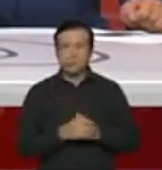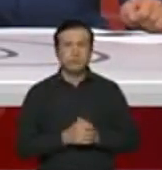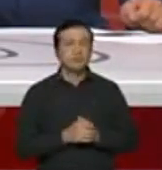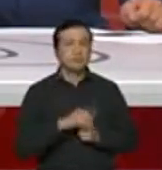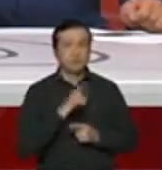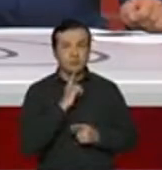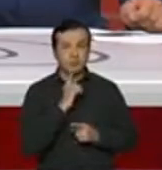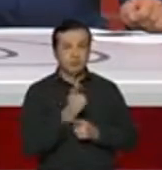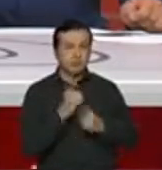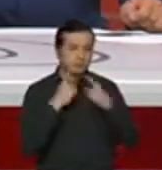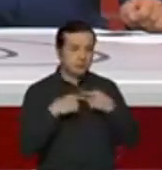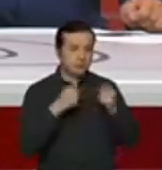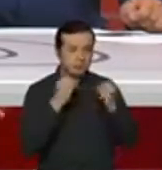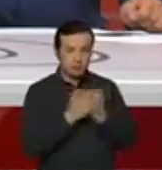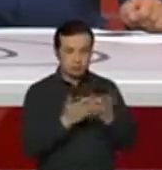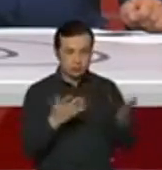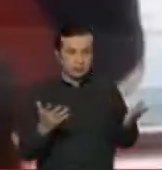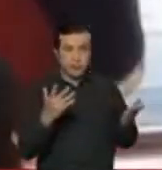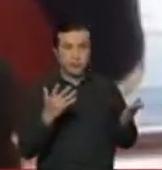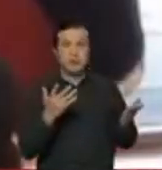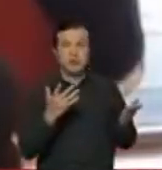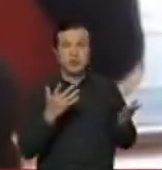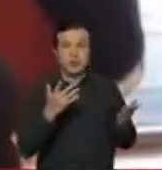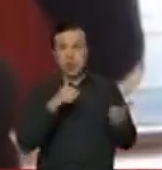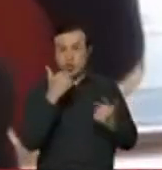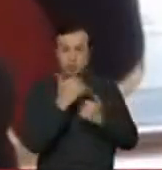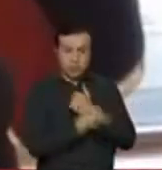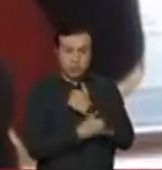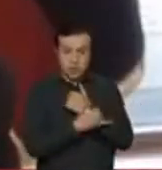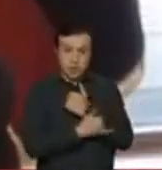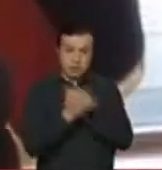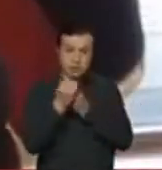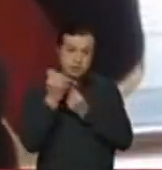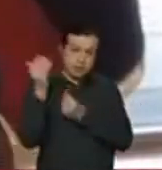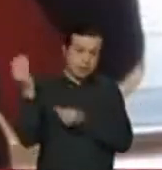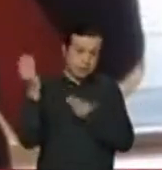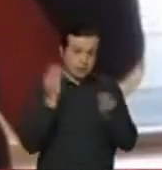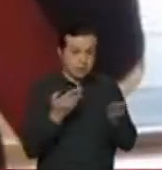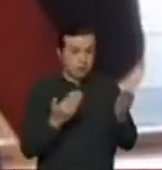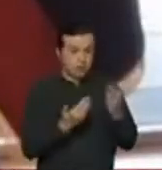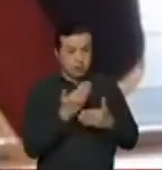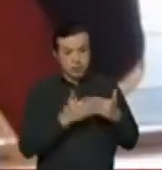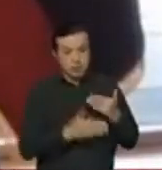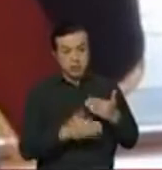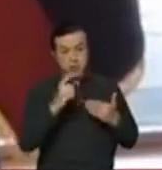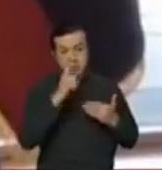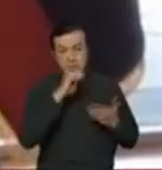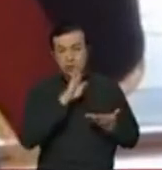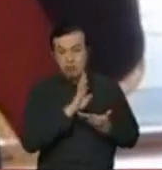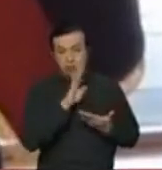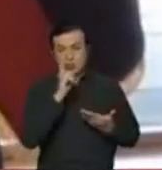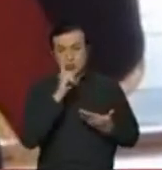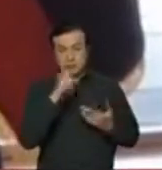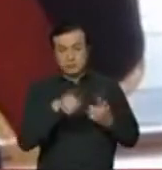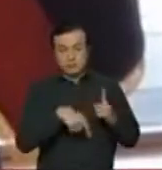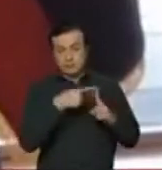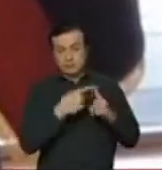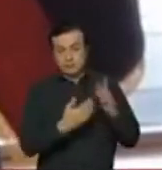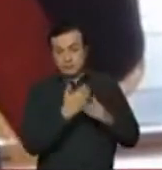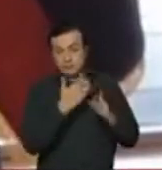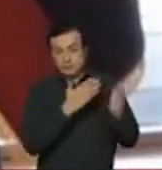Justamente lo que le mencionaba, si nosotros no traemos recursos del exterior, dadas las nuevas necesidades del IES y dadas